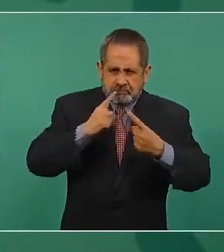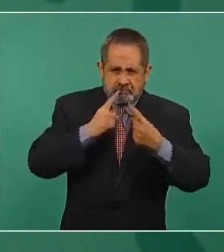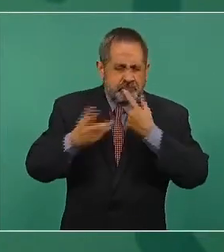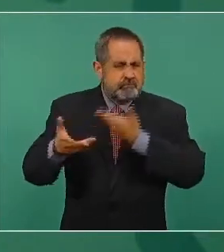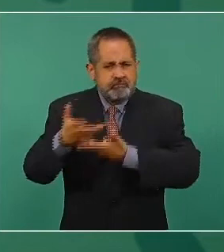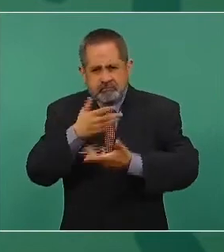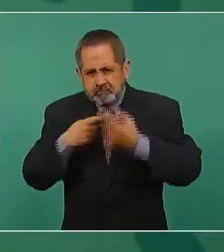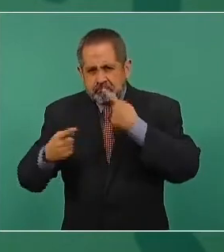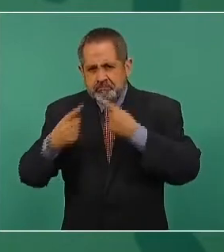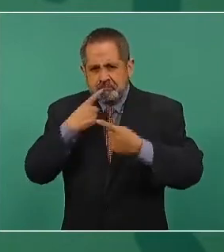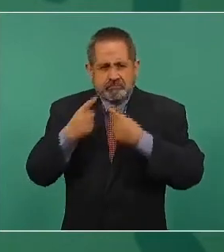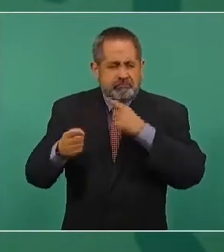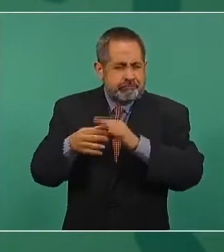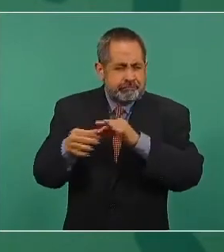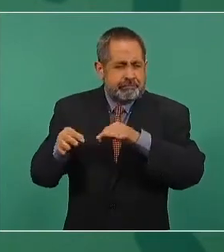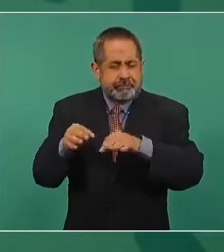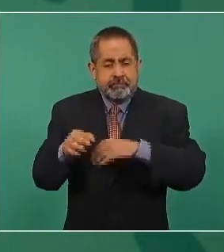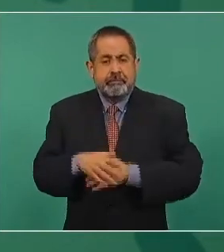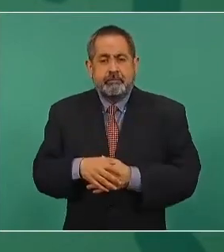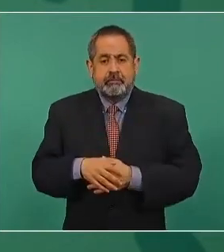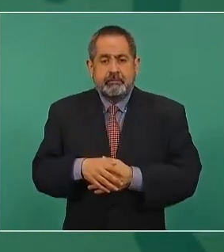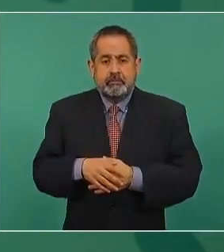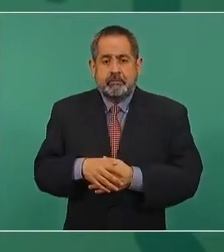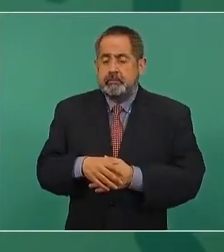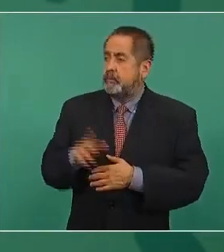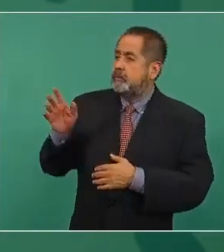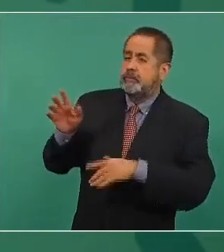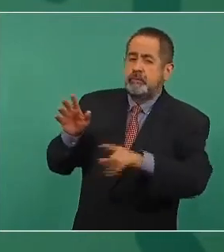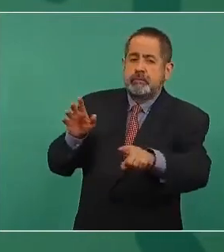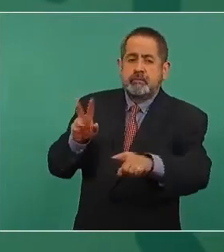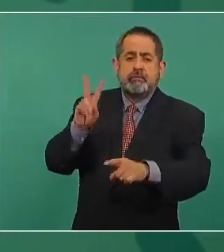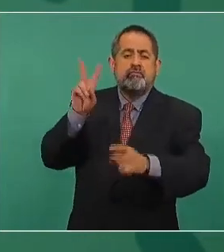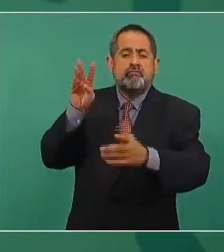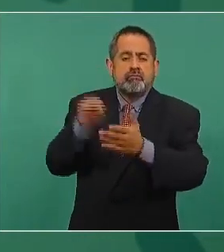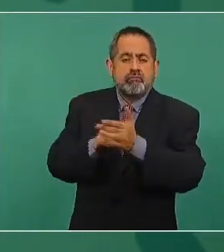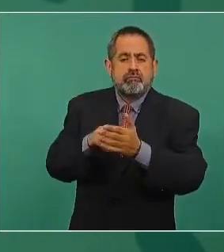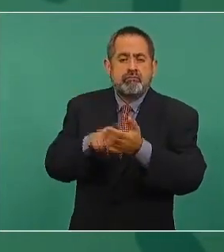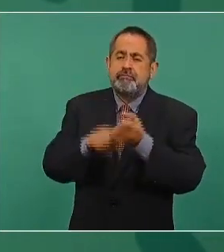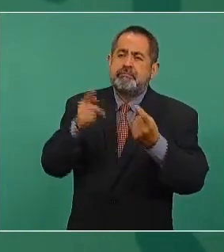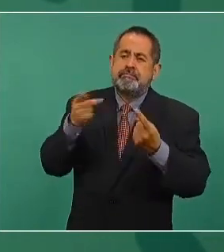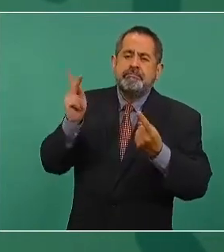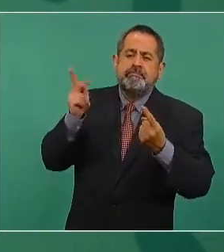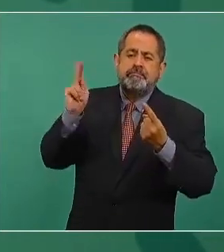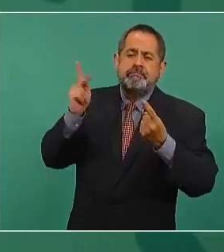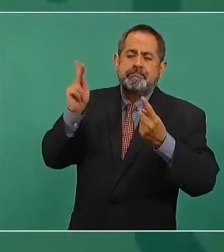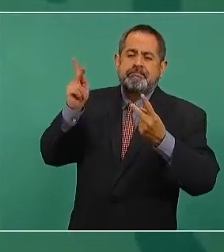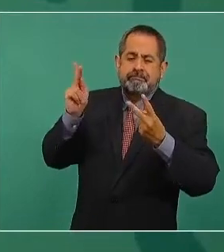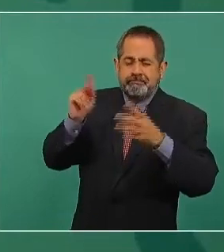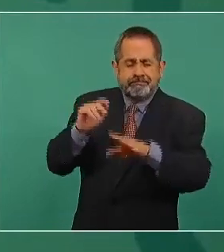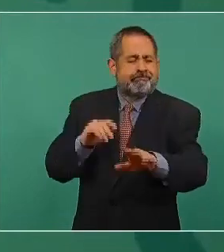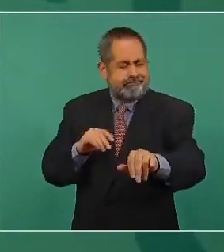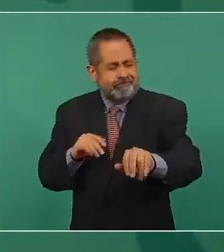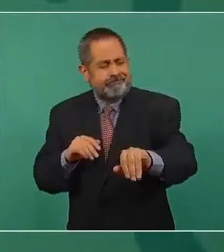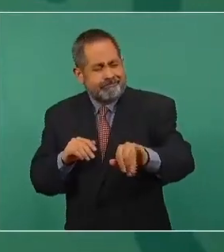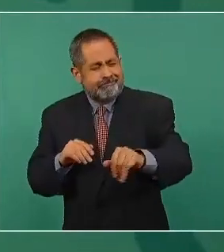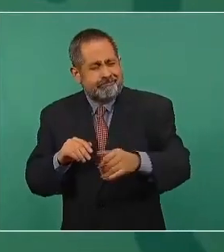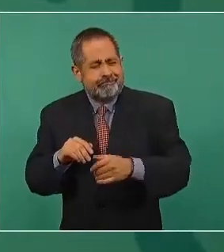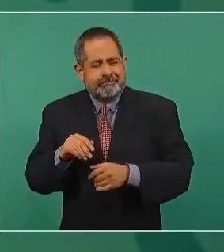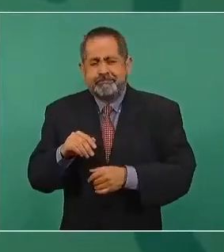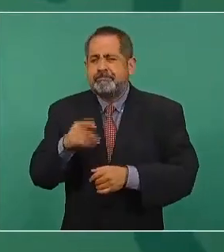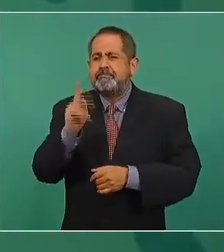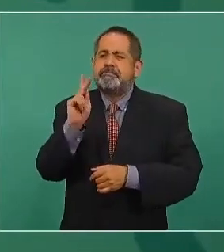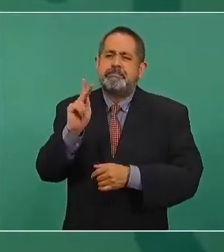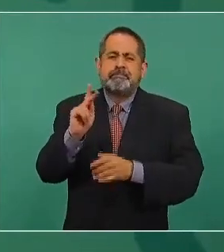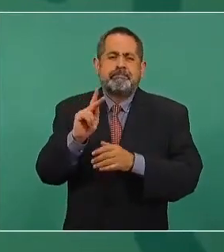proceso. Casi 2,000 reservas, señor presidente. Sí, bastantes reservas que se